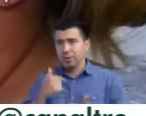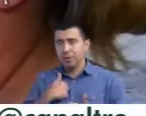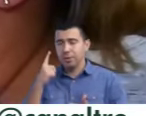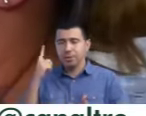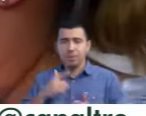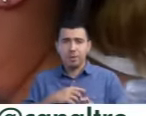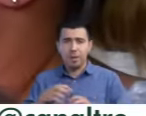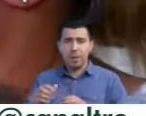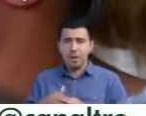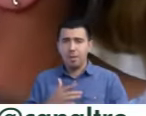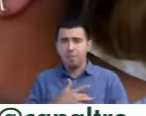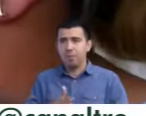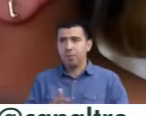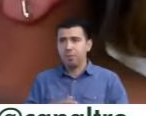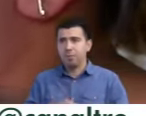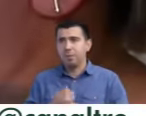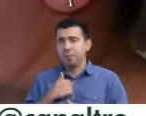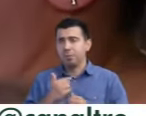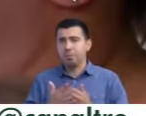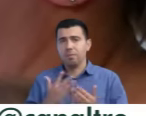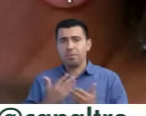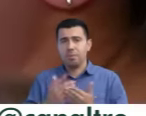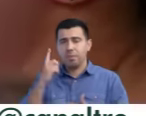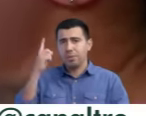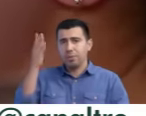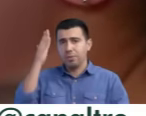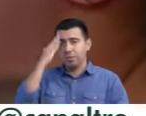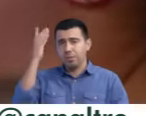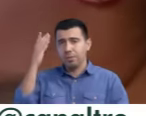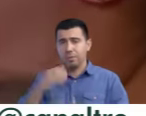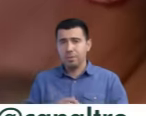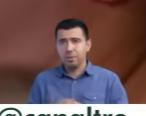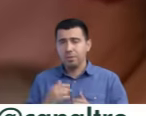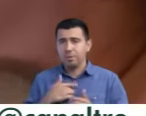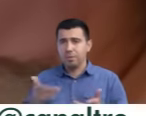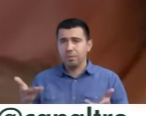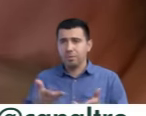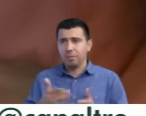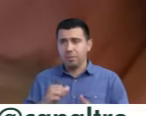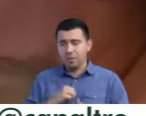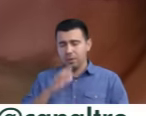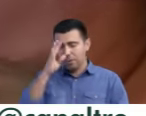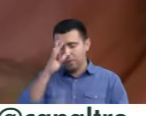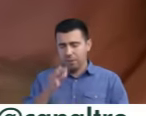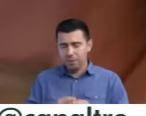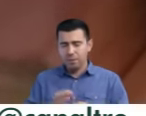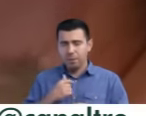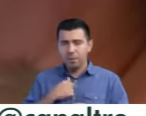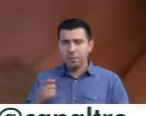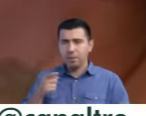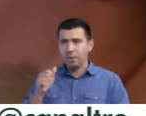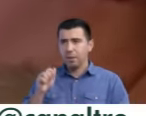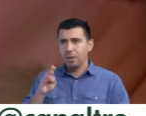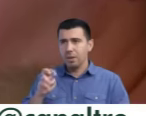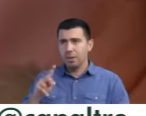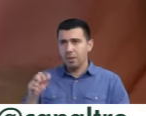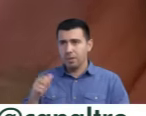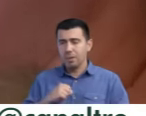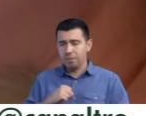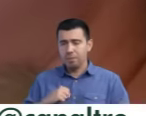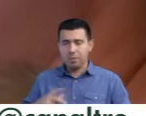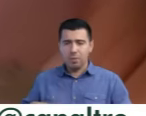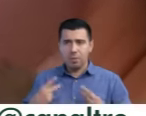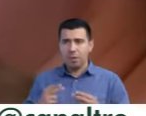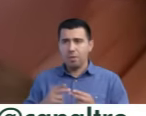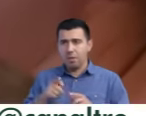voluntad de todas maneras en manos de él está y Y tenemos la fe que Gabriela va a tener una vida larga y